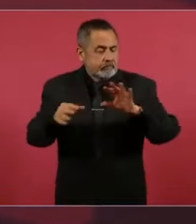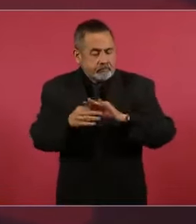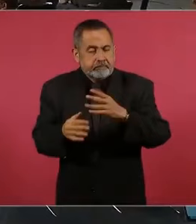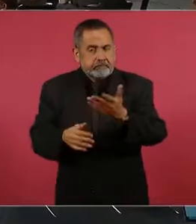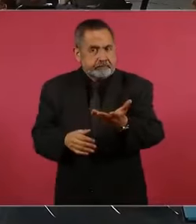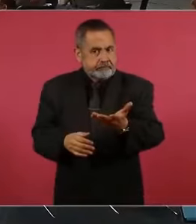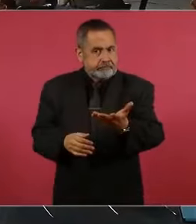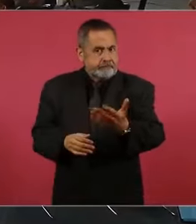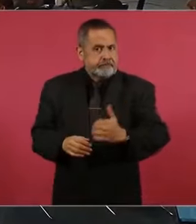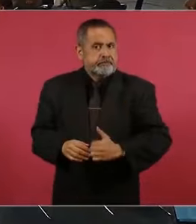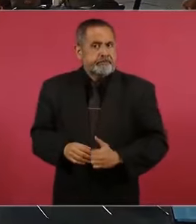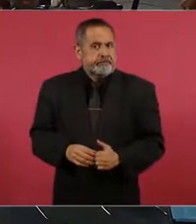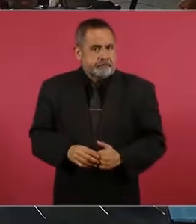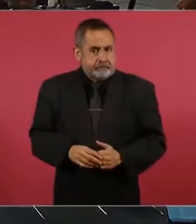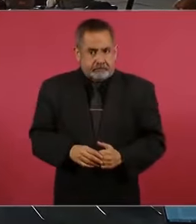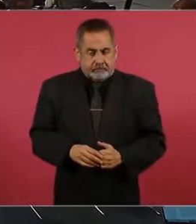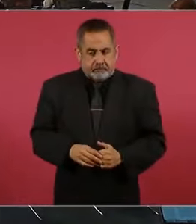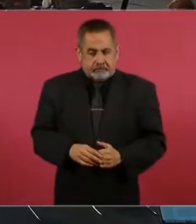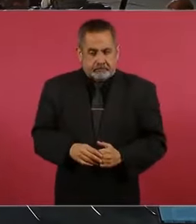se va